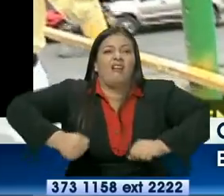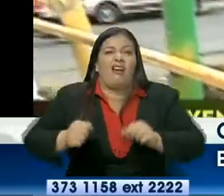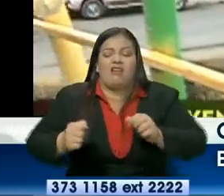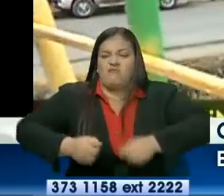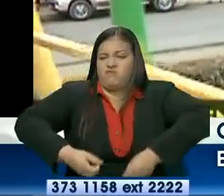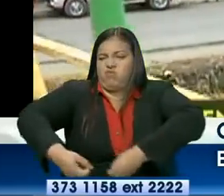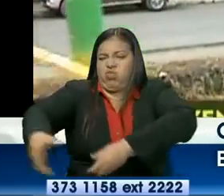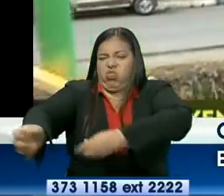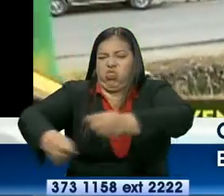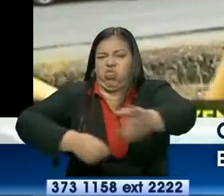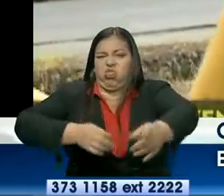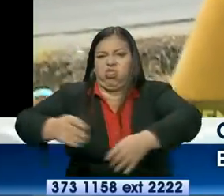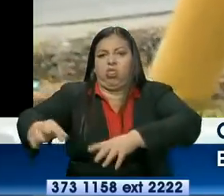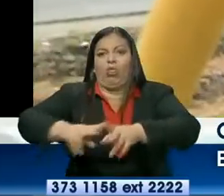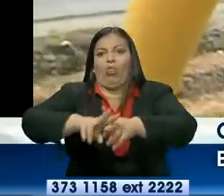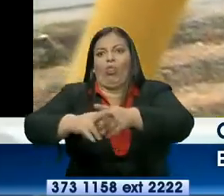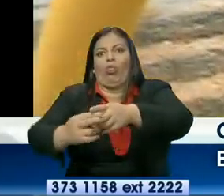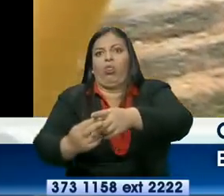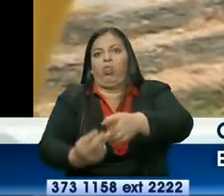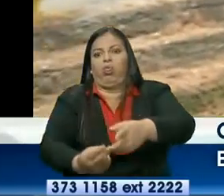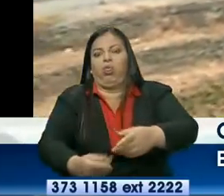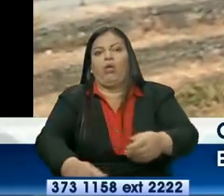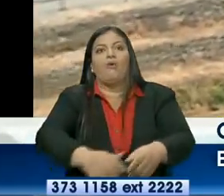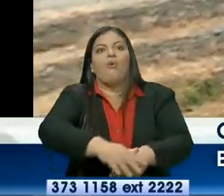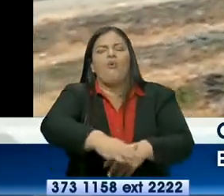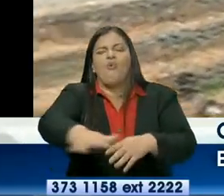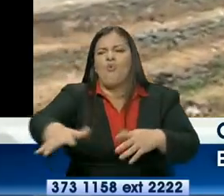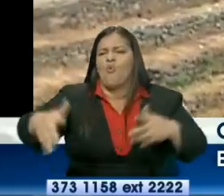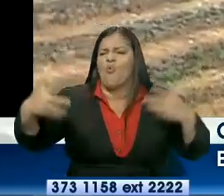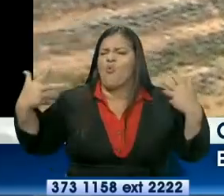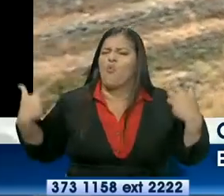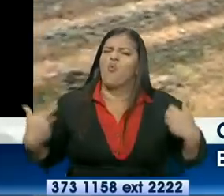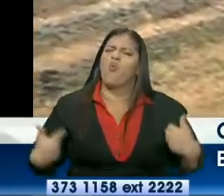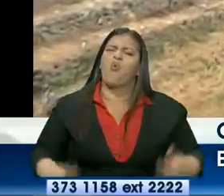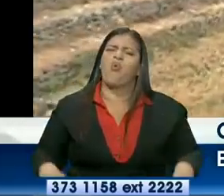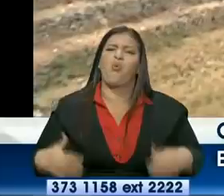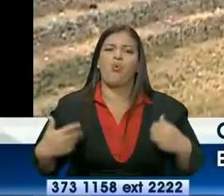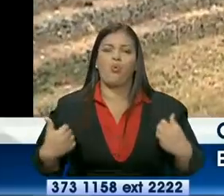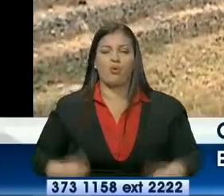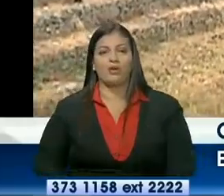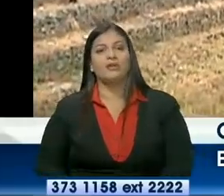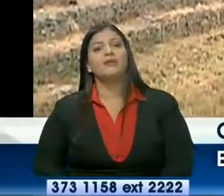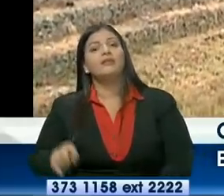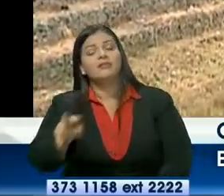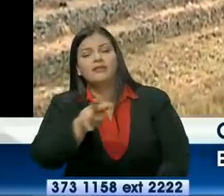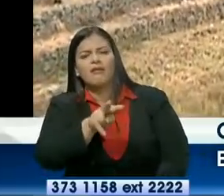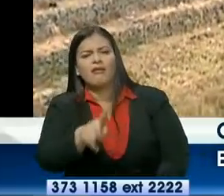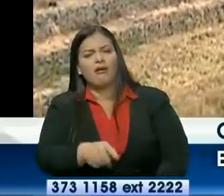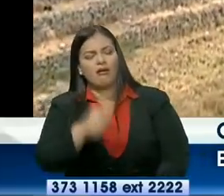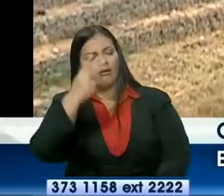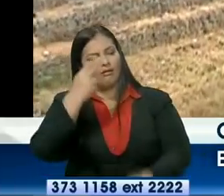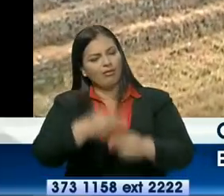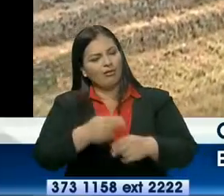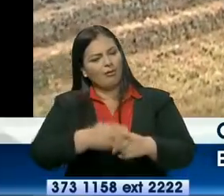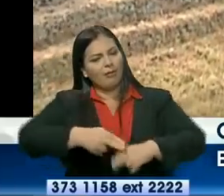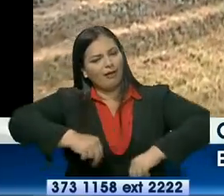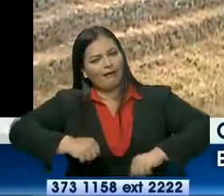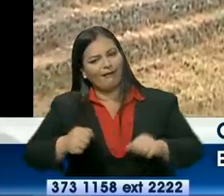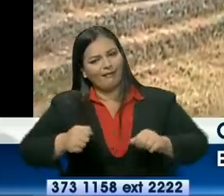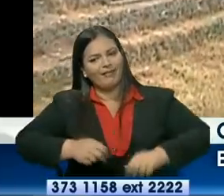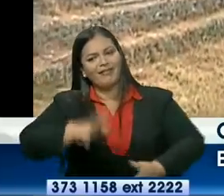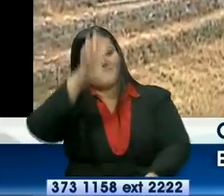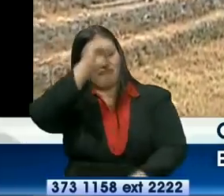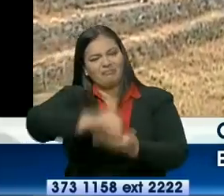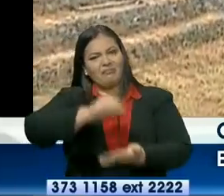de Vuelta de Gallina. Hasta ya, posteriormente, cuando se eleva a cantón, tomar el nombre del libertador de cinco